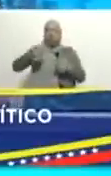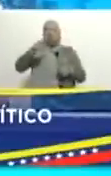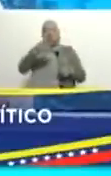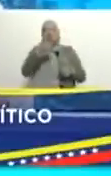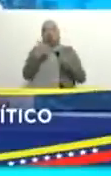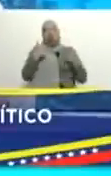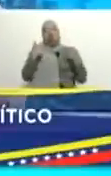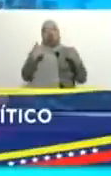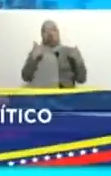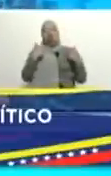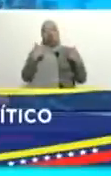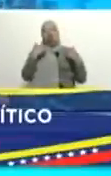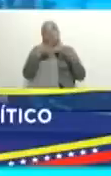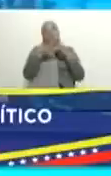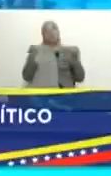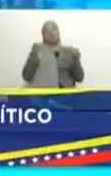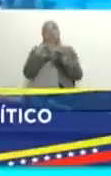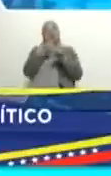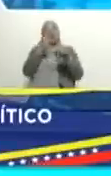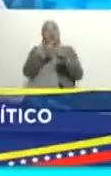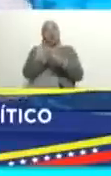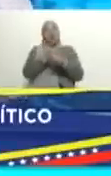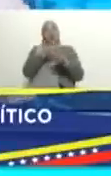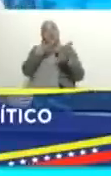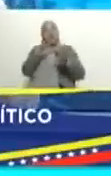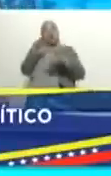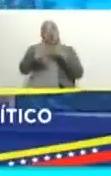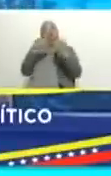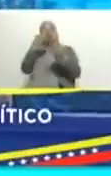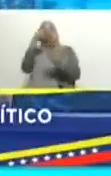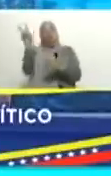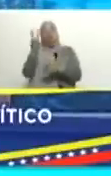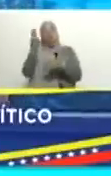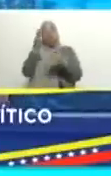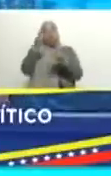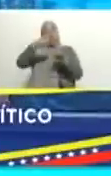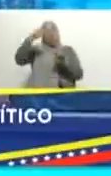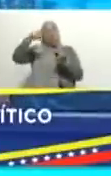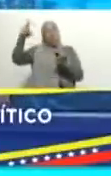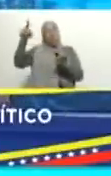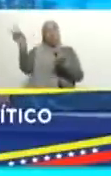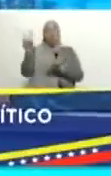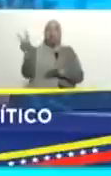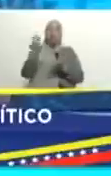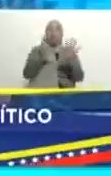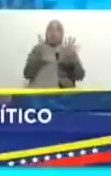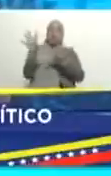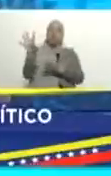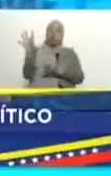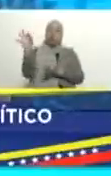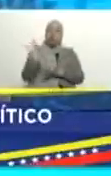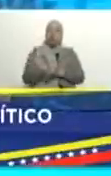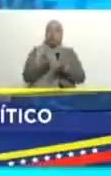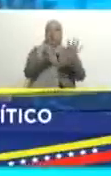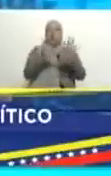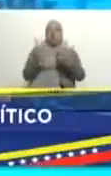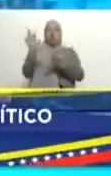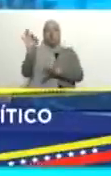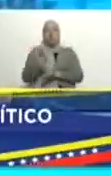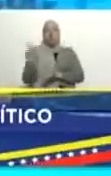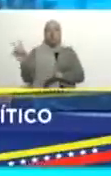Todas las mediciones de todos los organismos que miden en este país dicen que entre el 84 y el 88%